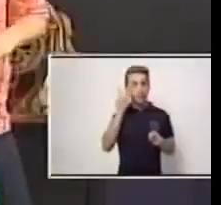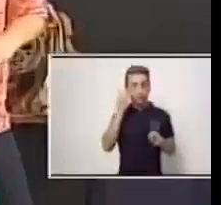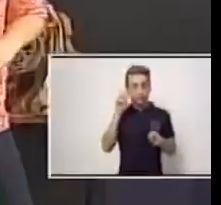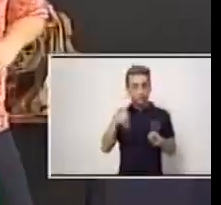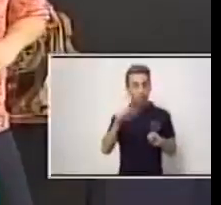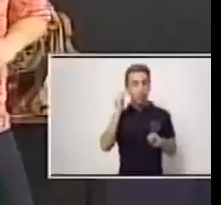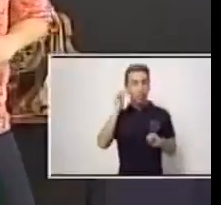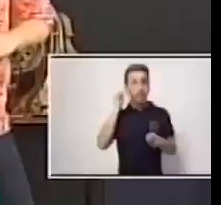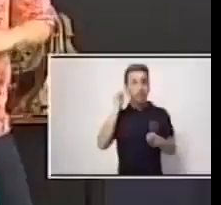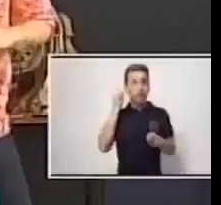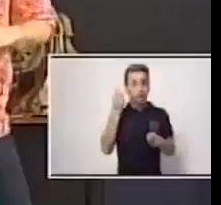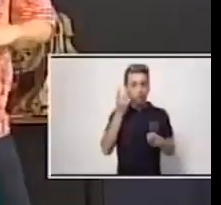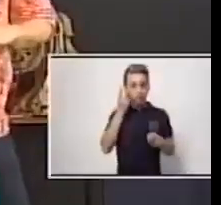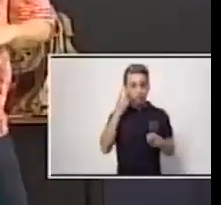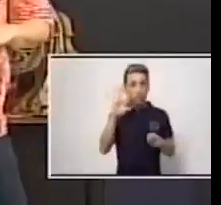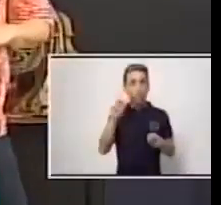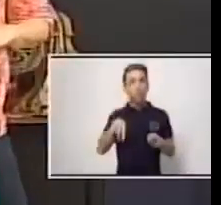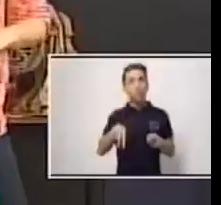don. Ding, don.